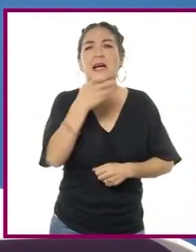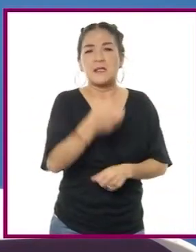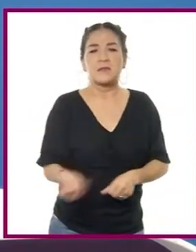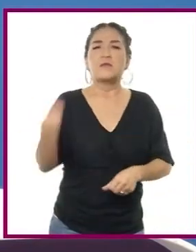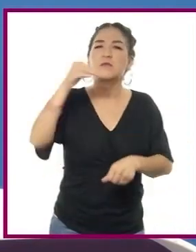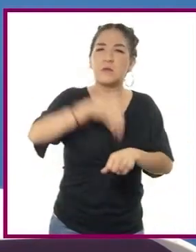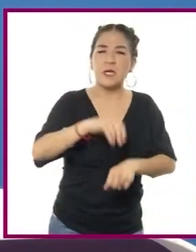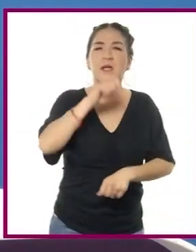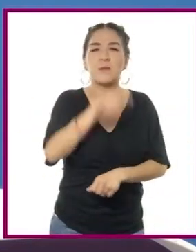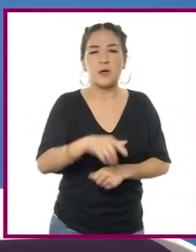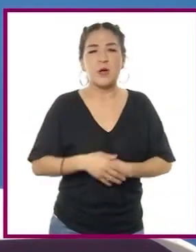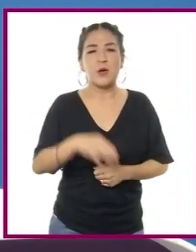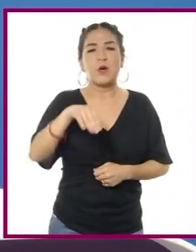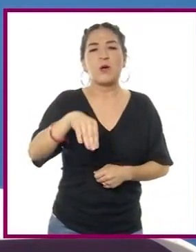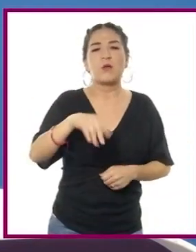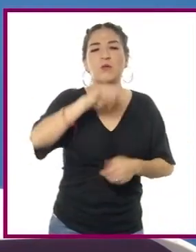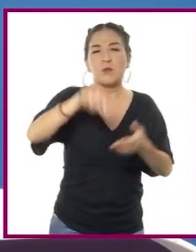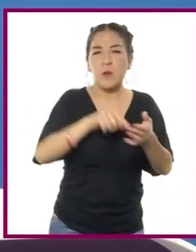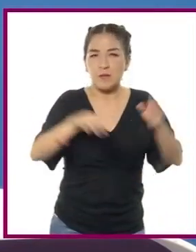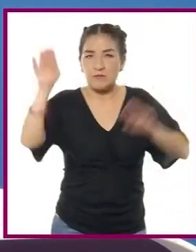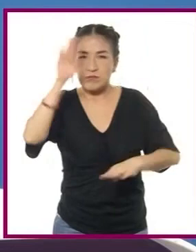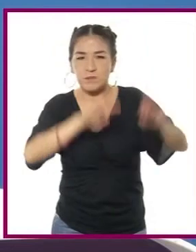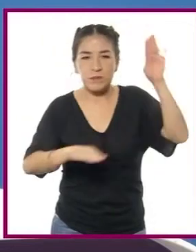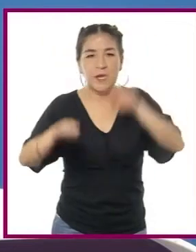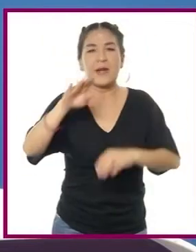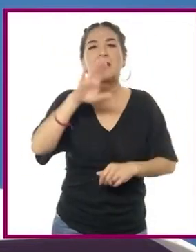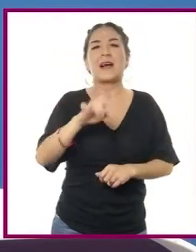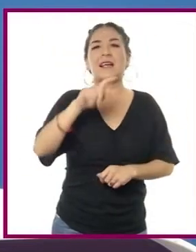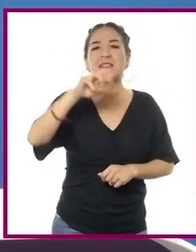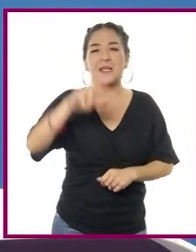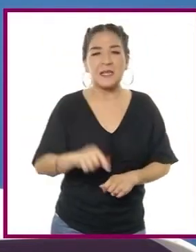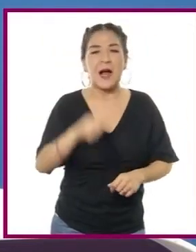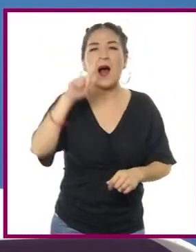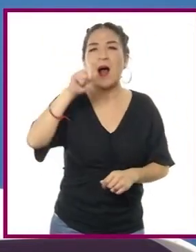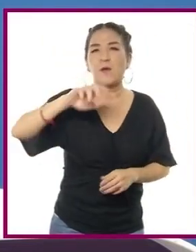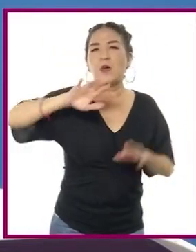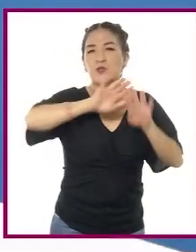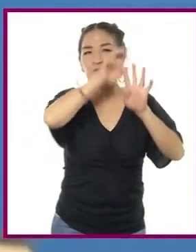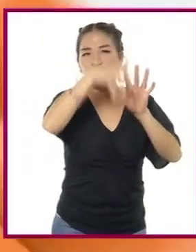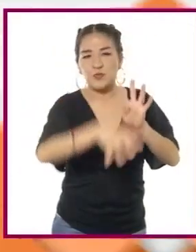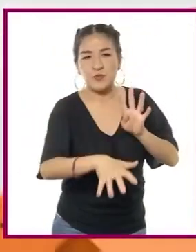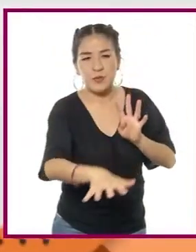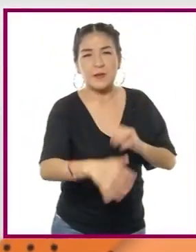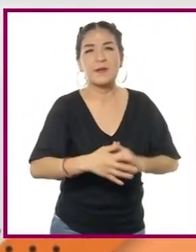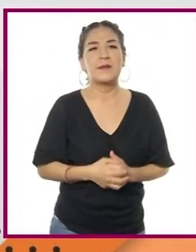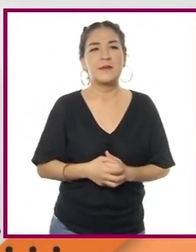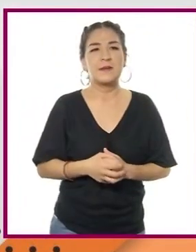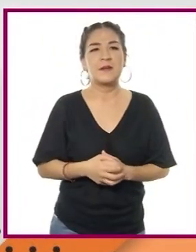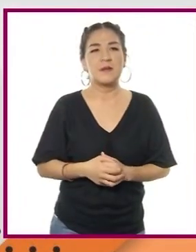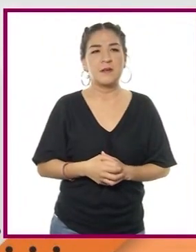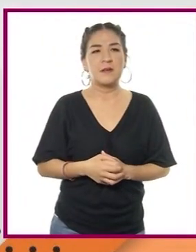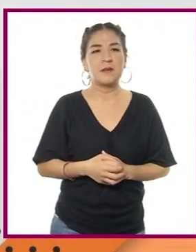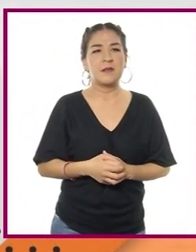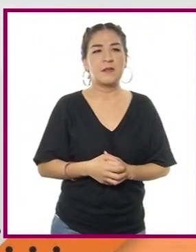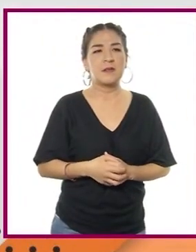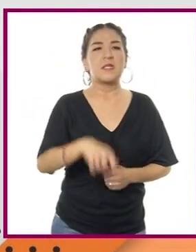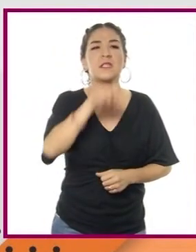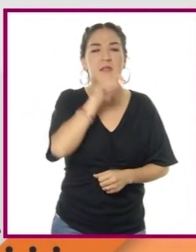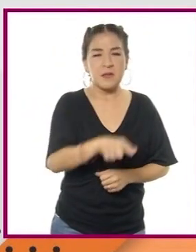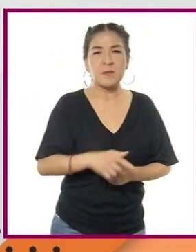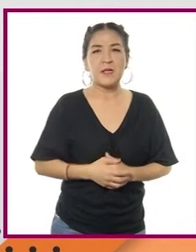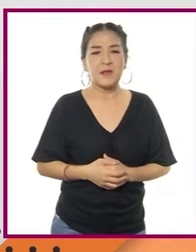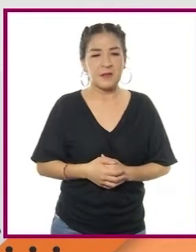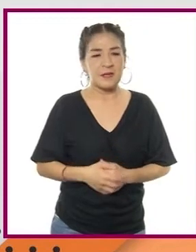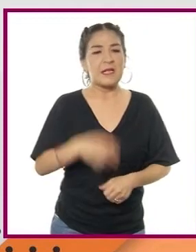agregar montes, bosques, canteras, manantiales o ríos. También disponían